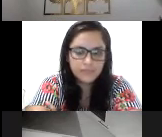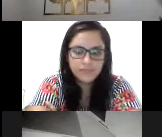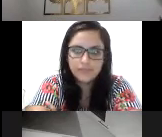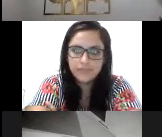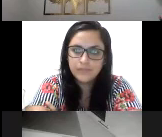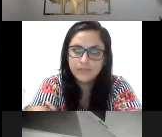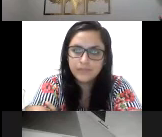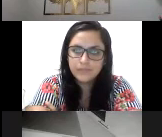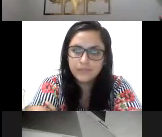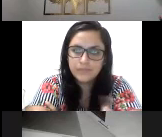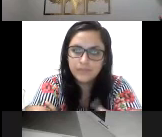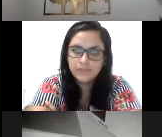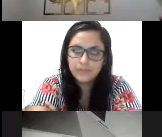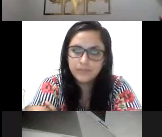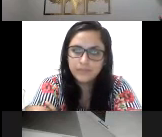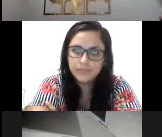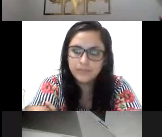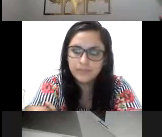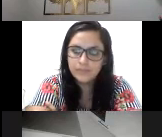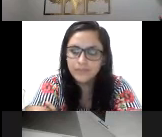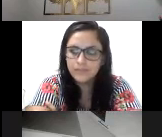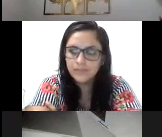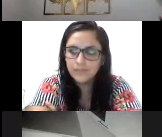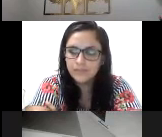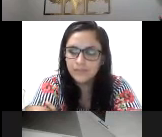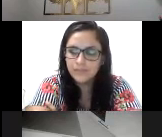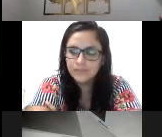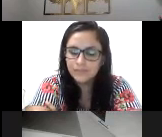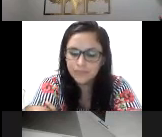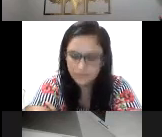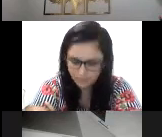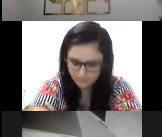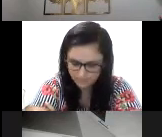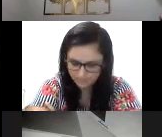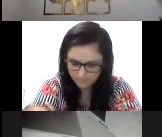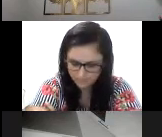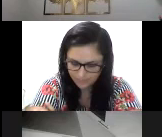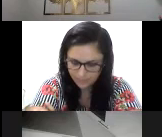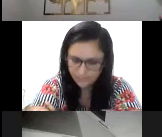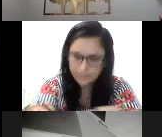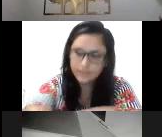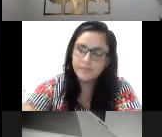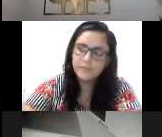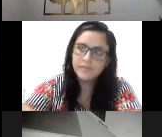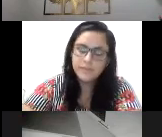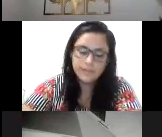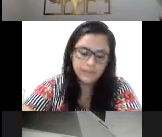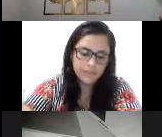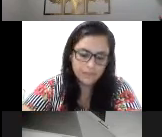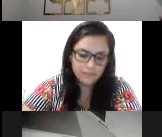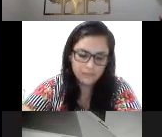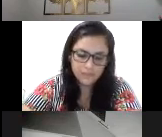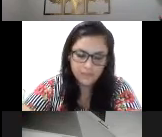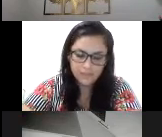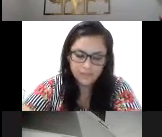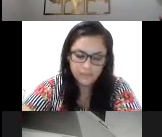global, lo que circunscribe la forma como nosotros podemos desarrollarnos en un ambiente de pandemia, es justamente lo más importante, el